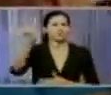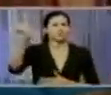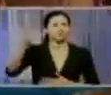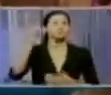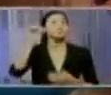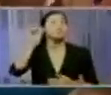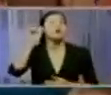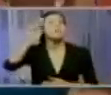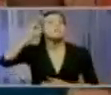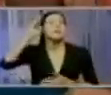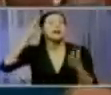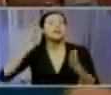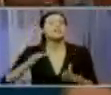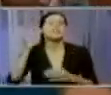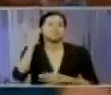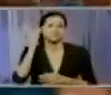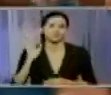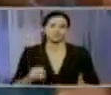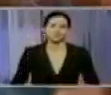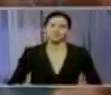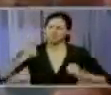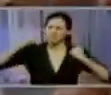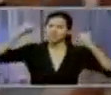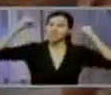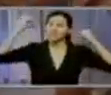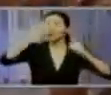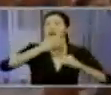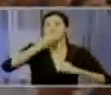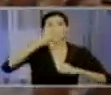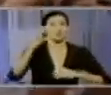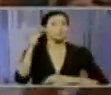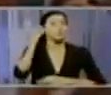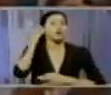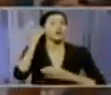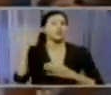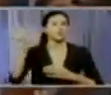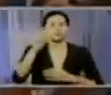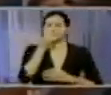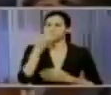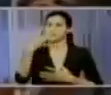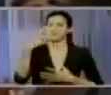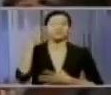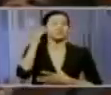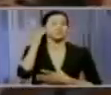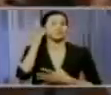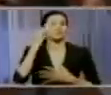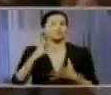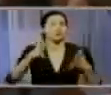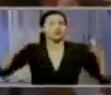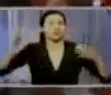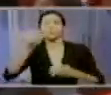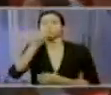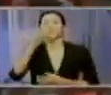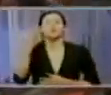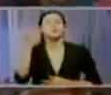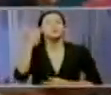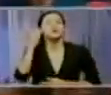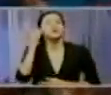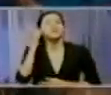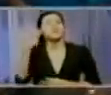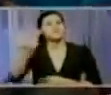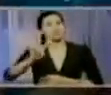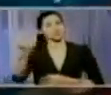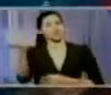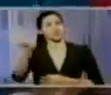educadora. ¡Que viva la hermosura, la bellosura y la grandura de la mujer!